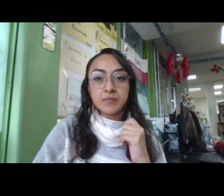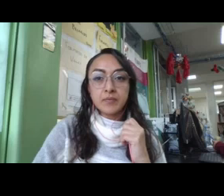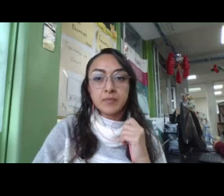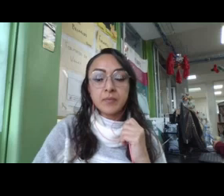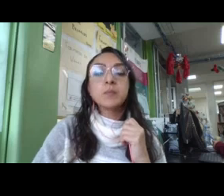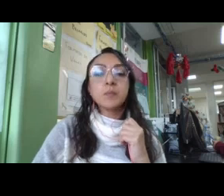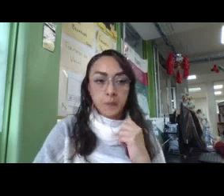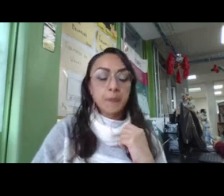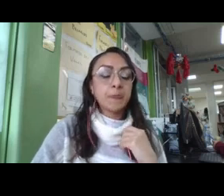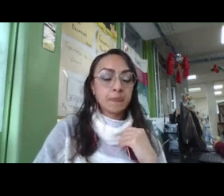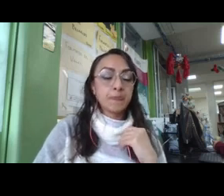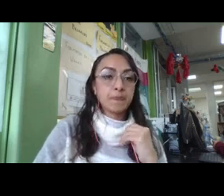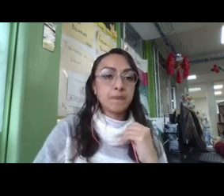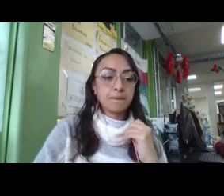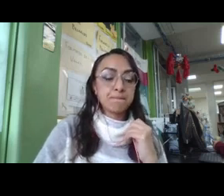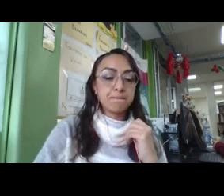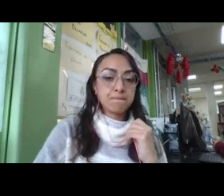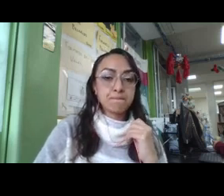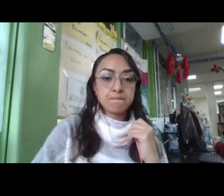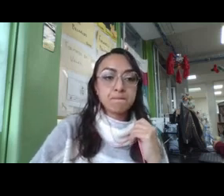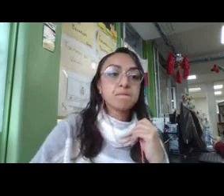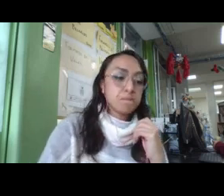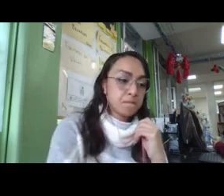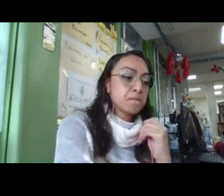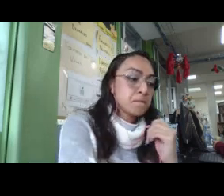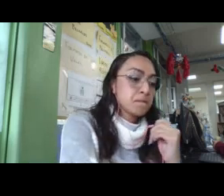mejor dicho, de la boca.